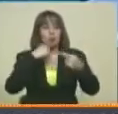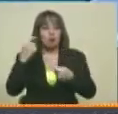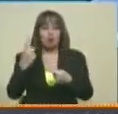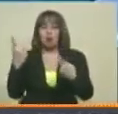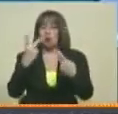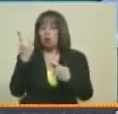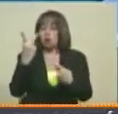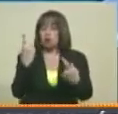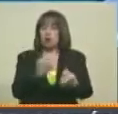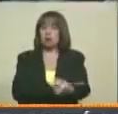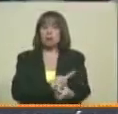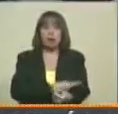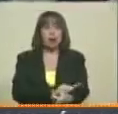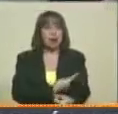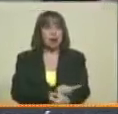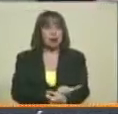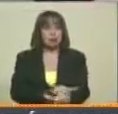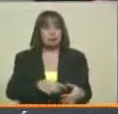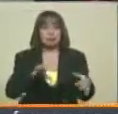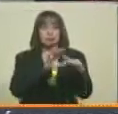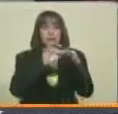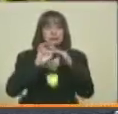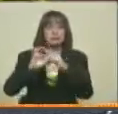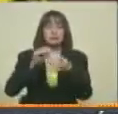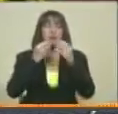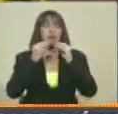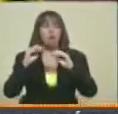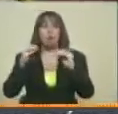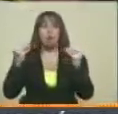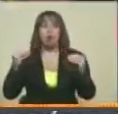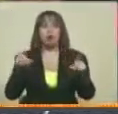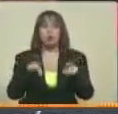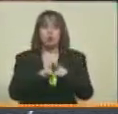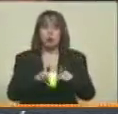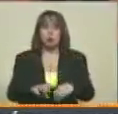hermanas, hermanas siamesa.